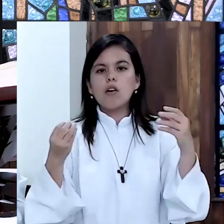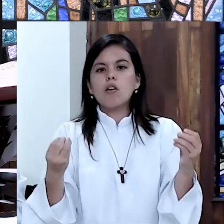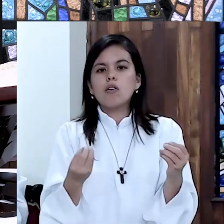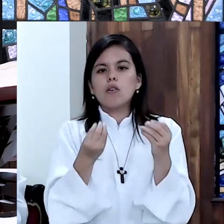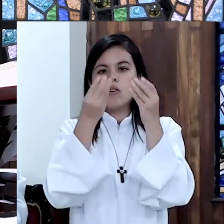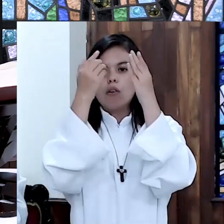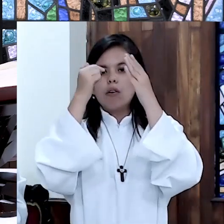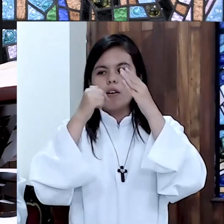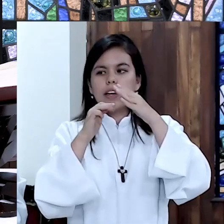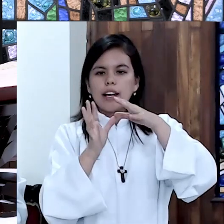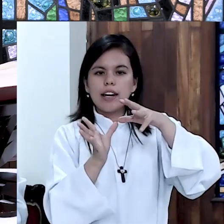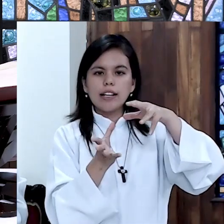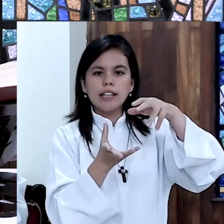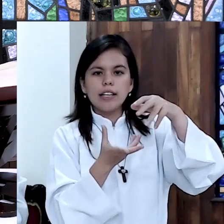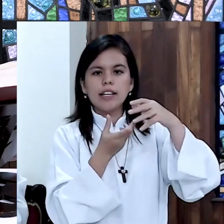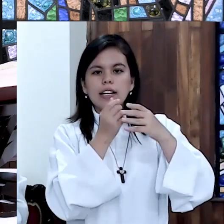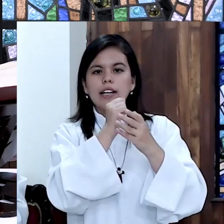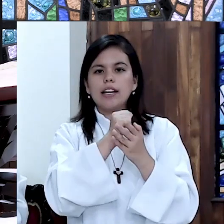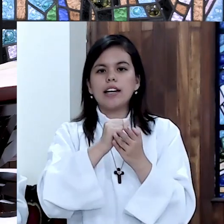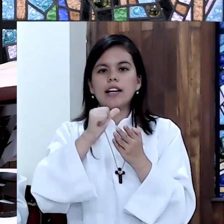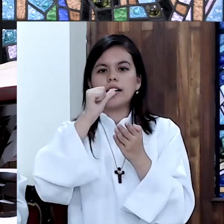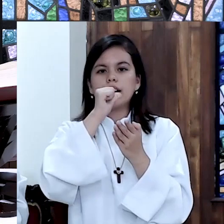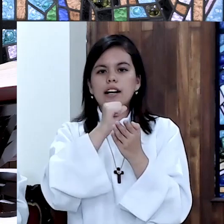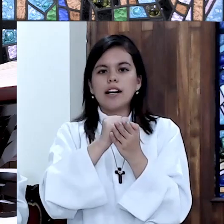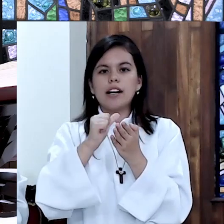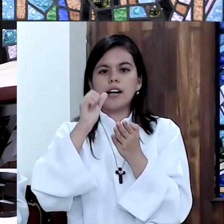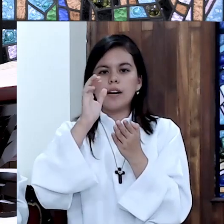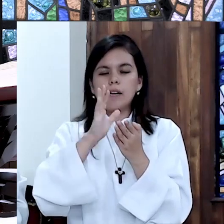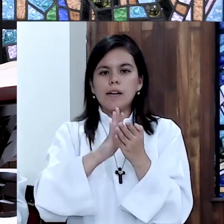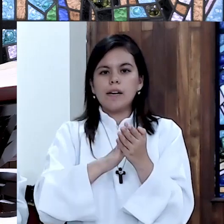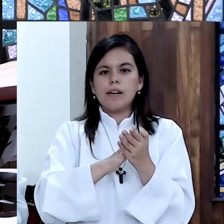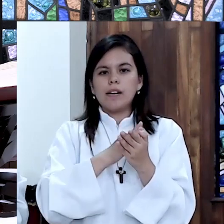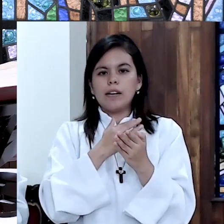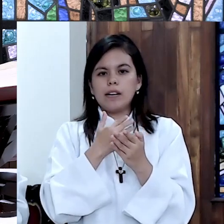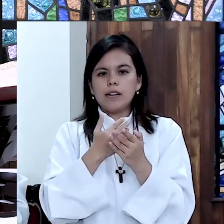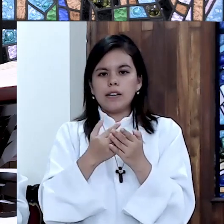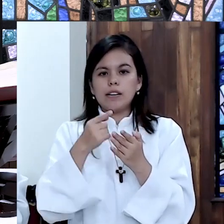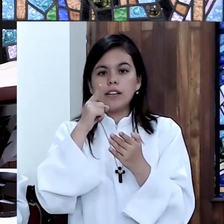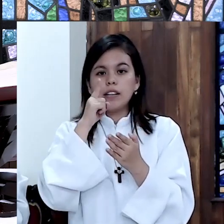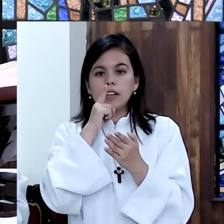cielo, gloria en la tierra.